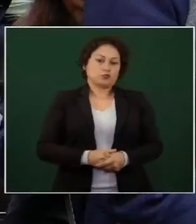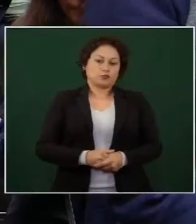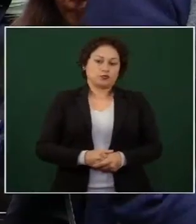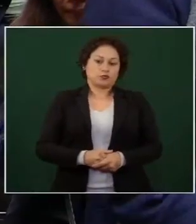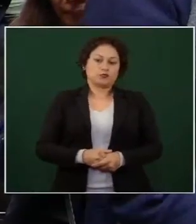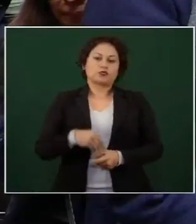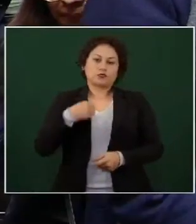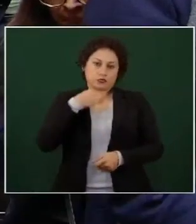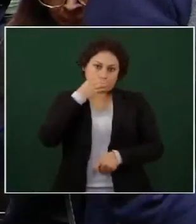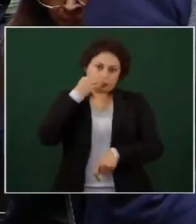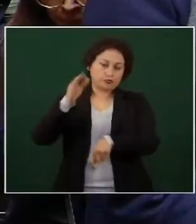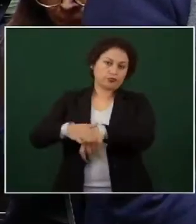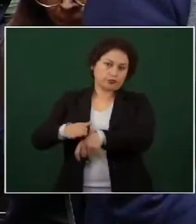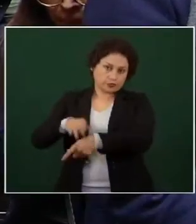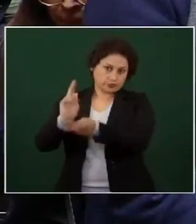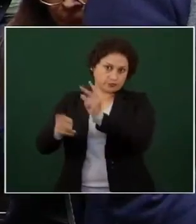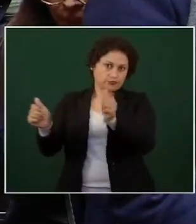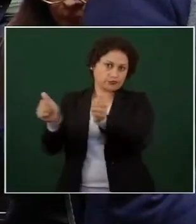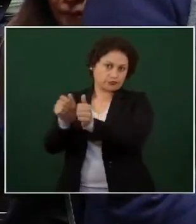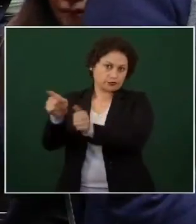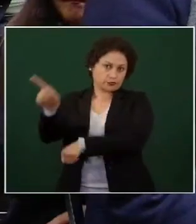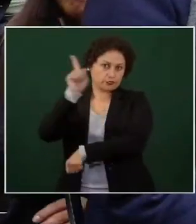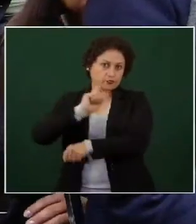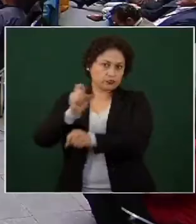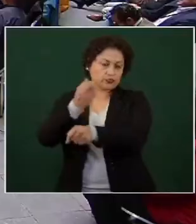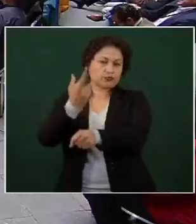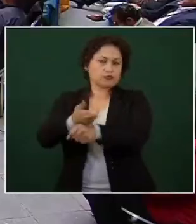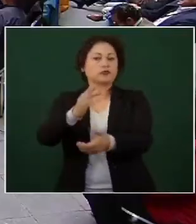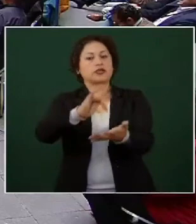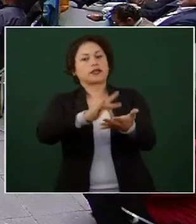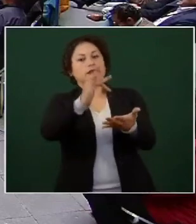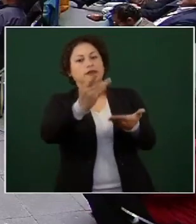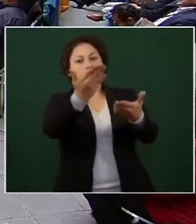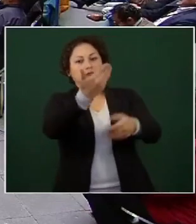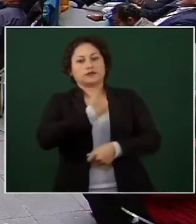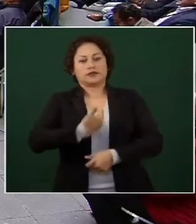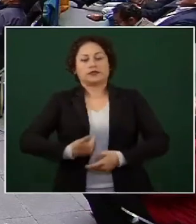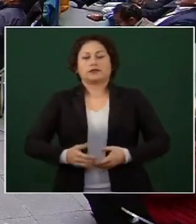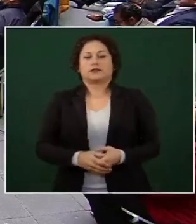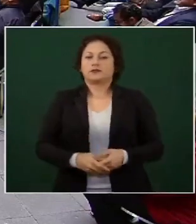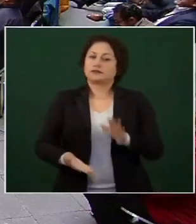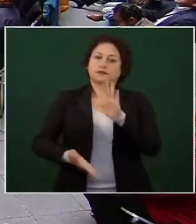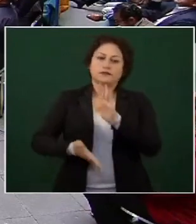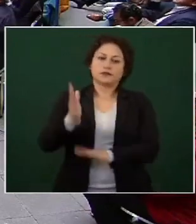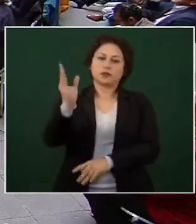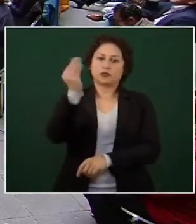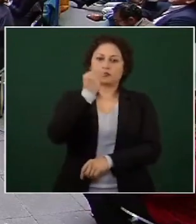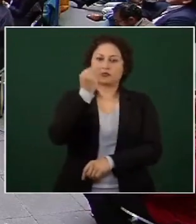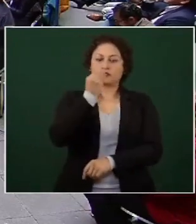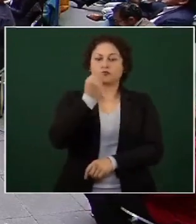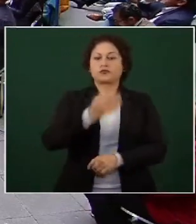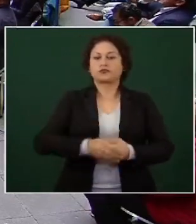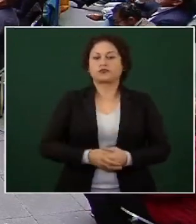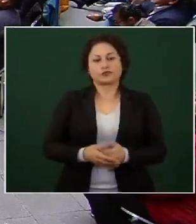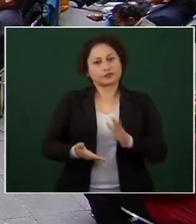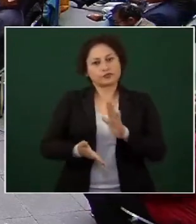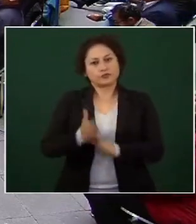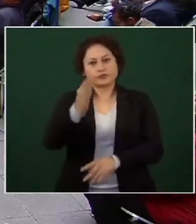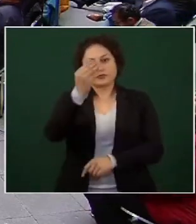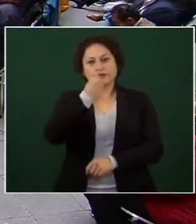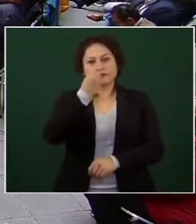se lo comento a la secretaria. Muy bien. Muchas gracias, bueno, presidente. Sí. Vámonos ya a desayunar. Vamos a desayunar.